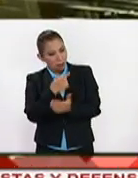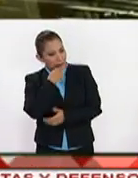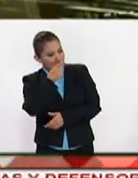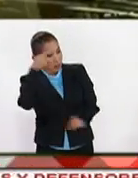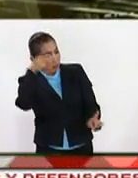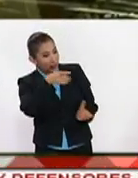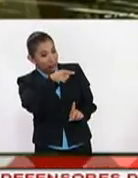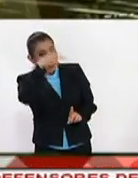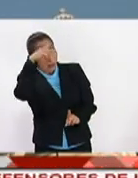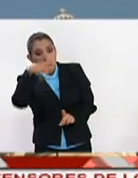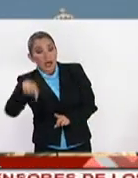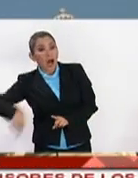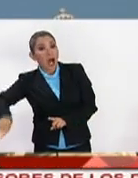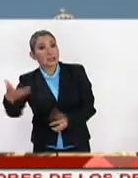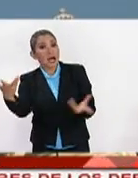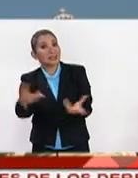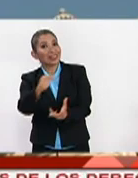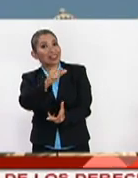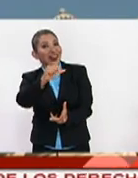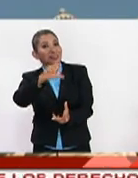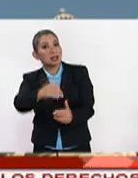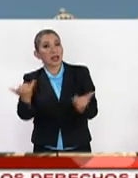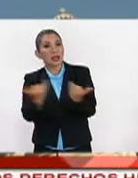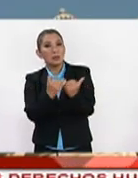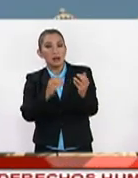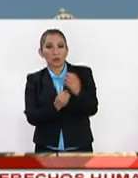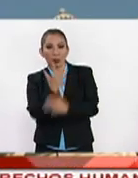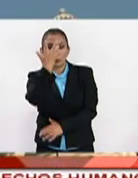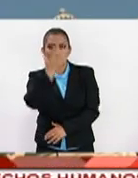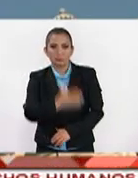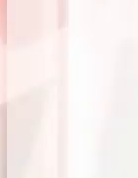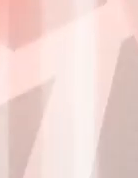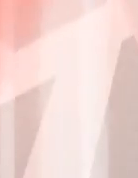el objetivo de México es lograr un Telecán renovado.